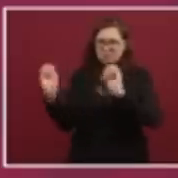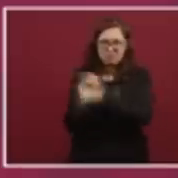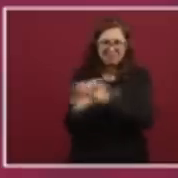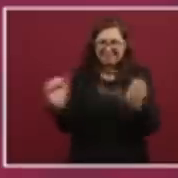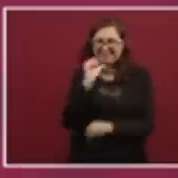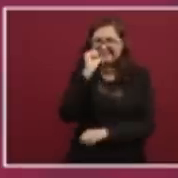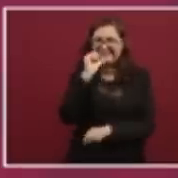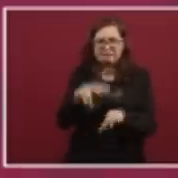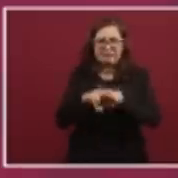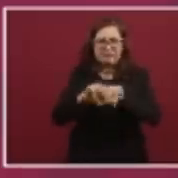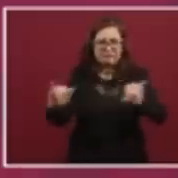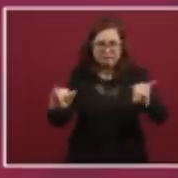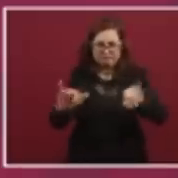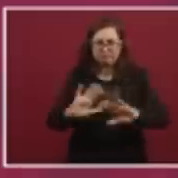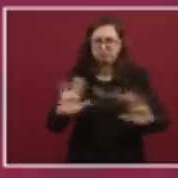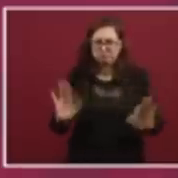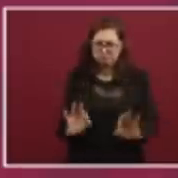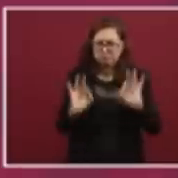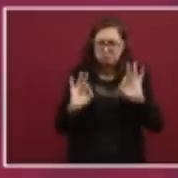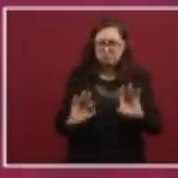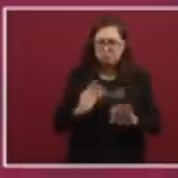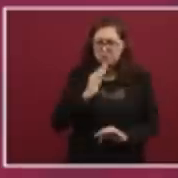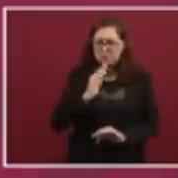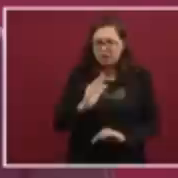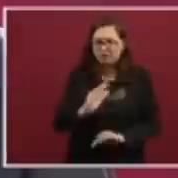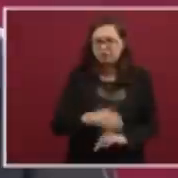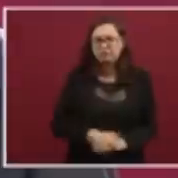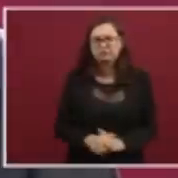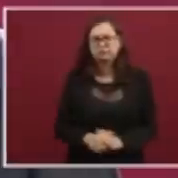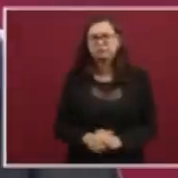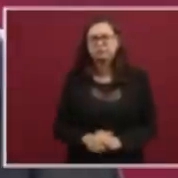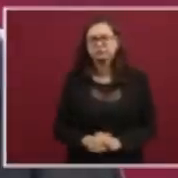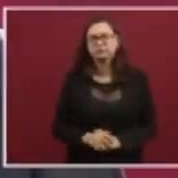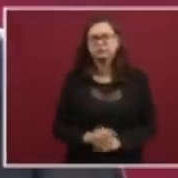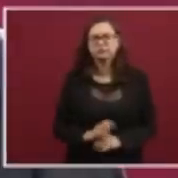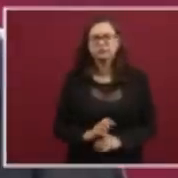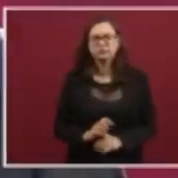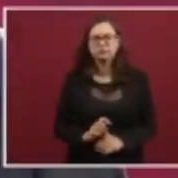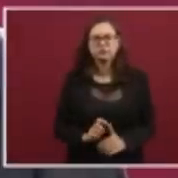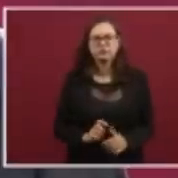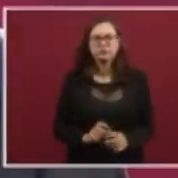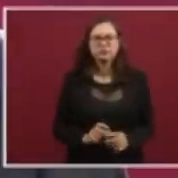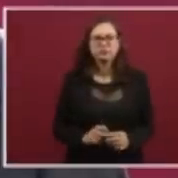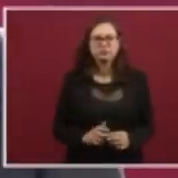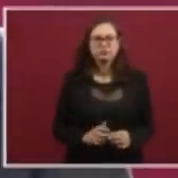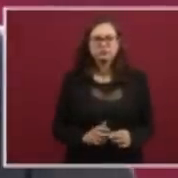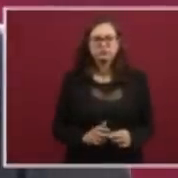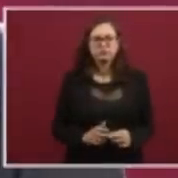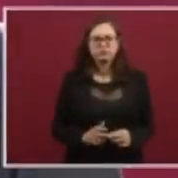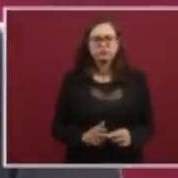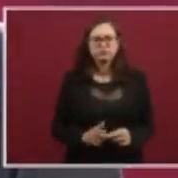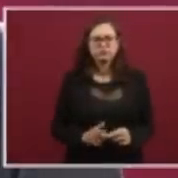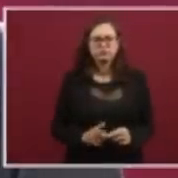estamos bien. ¿Y